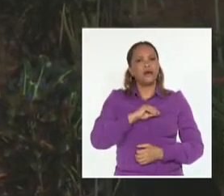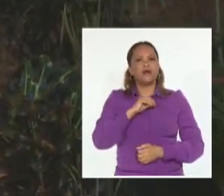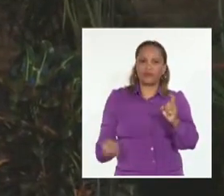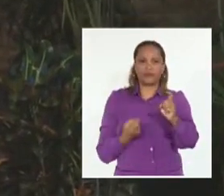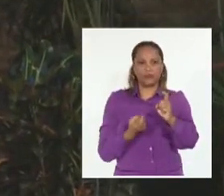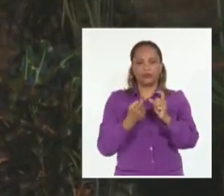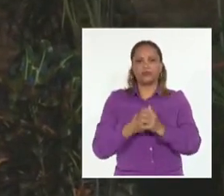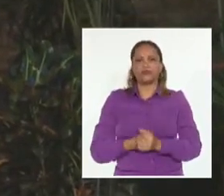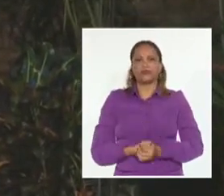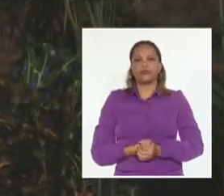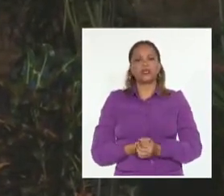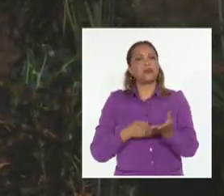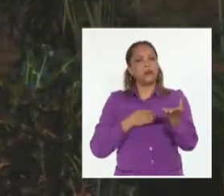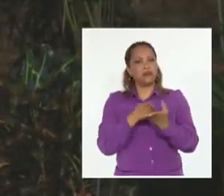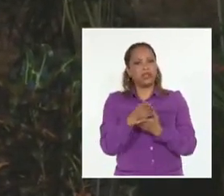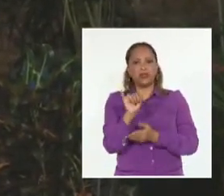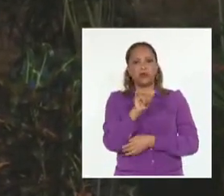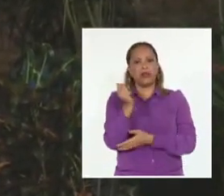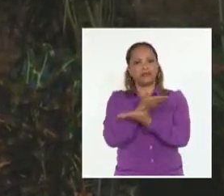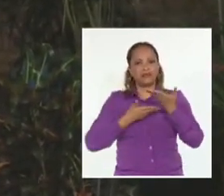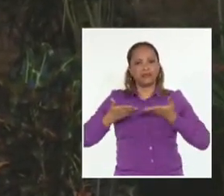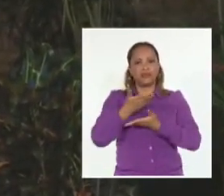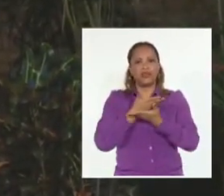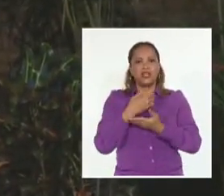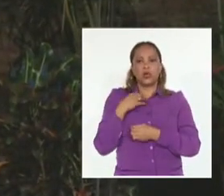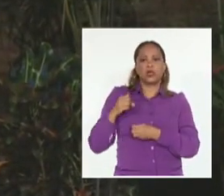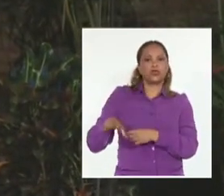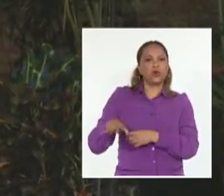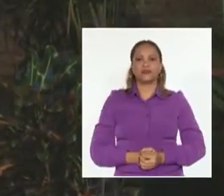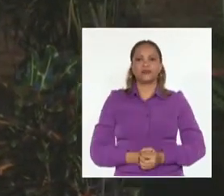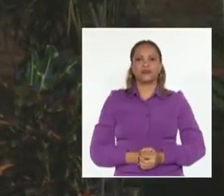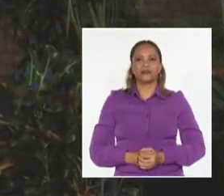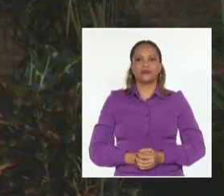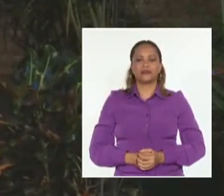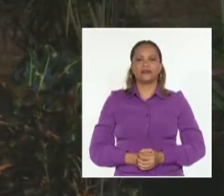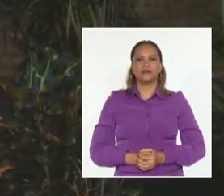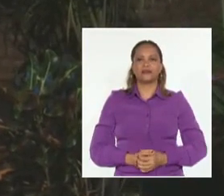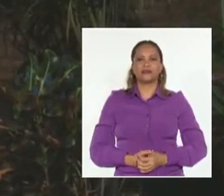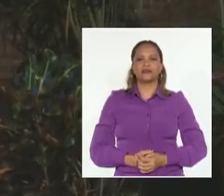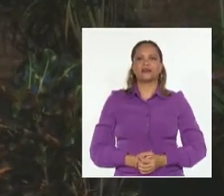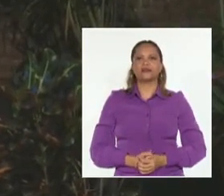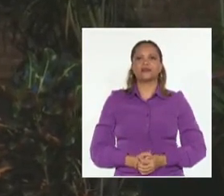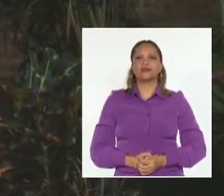limitaciones económicas. Y seguiremos compartiendo no lo que nos sobra, sino lo que tenemos.